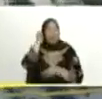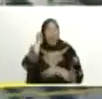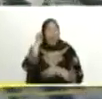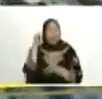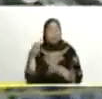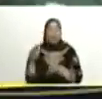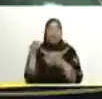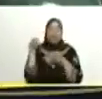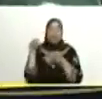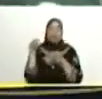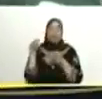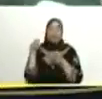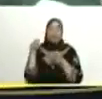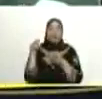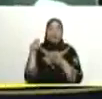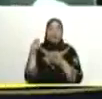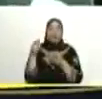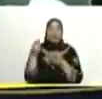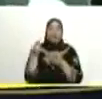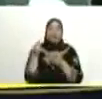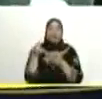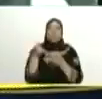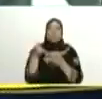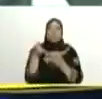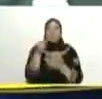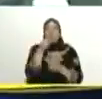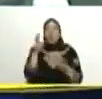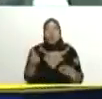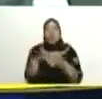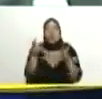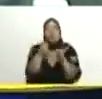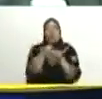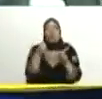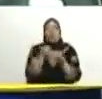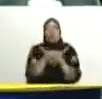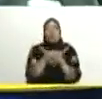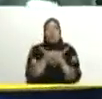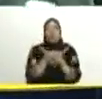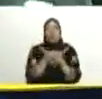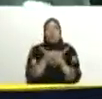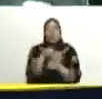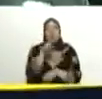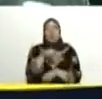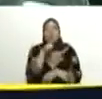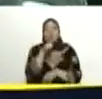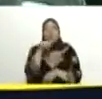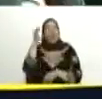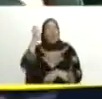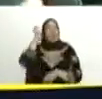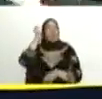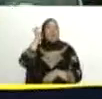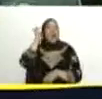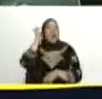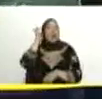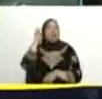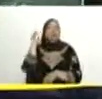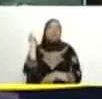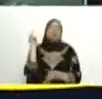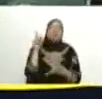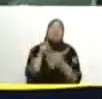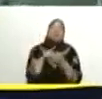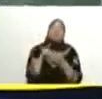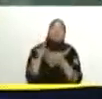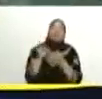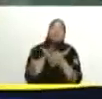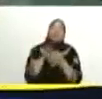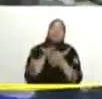ganando en nuestra presencia y la victoria se la dedicaron a usted. Así que las mujeres del dominó desde acá, desde el